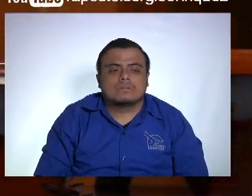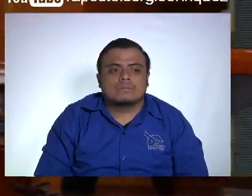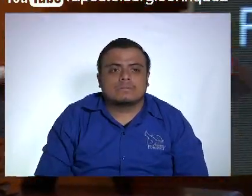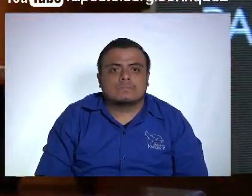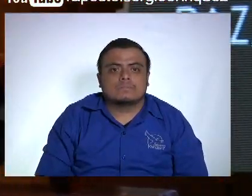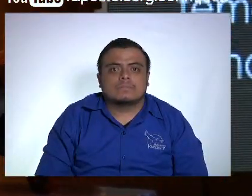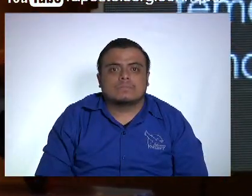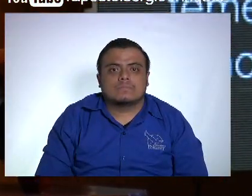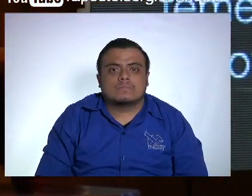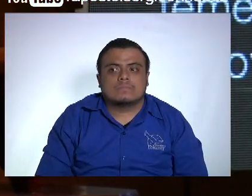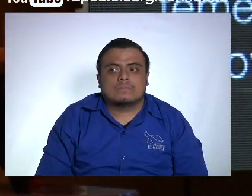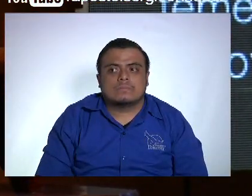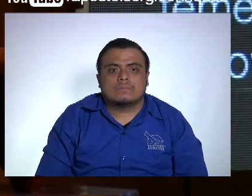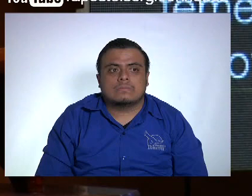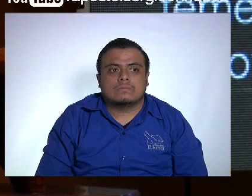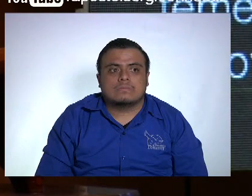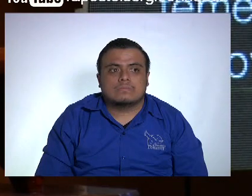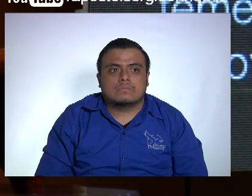Aleluya.